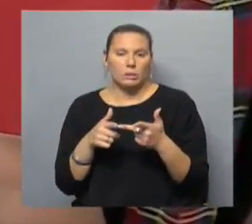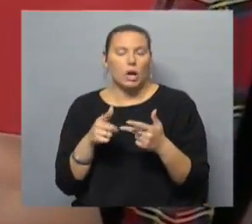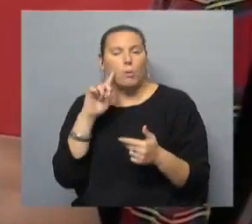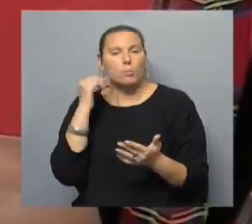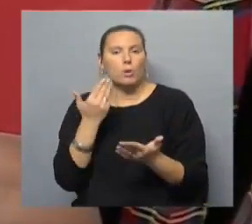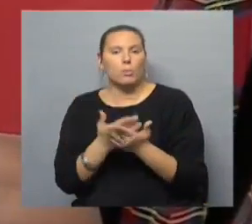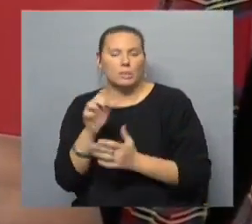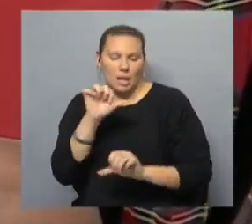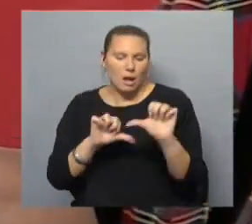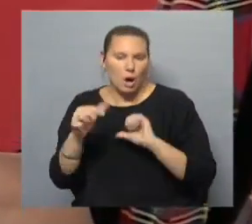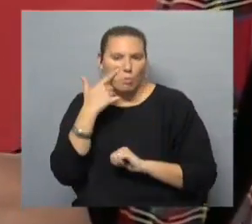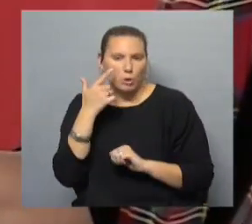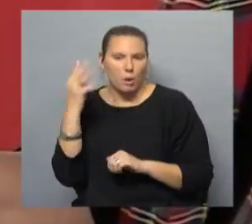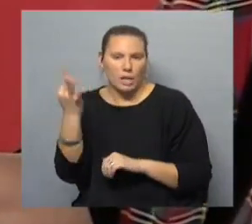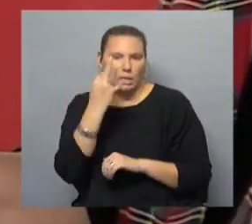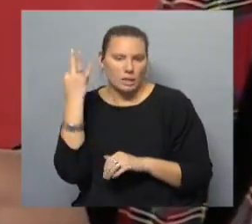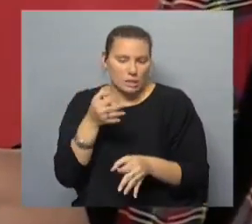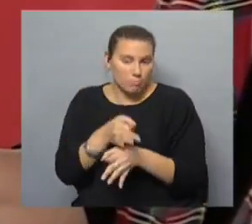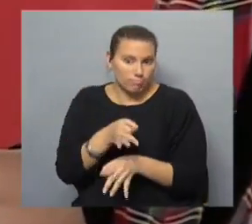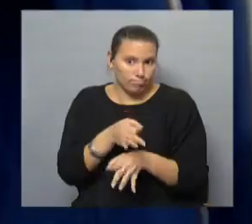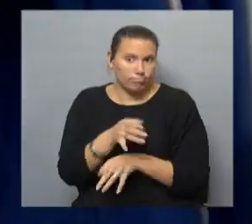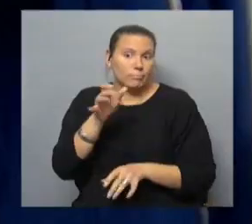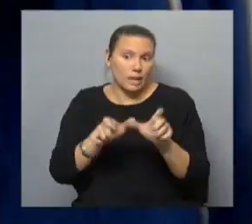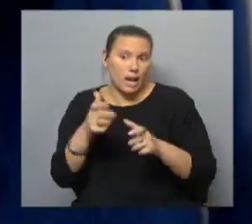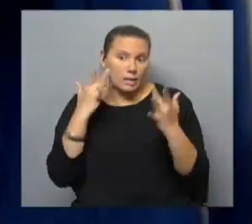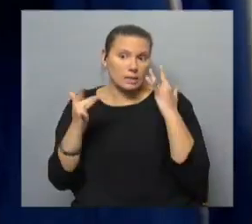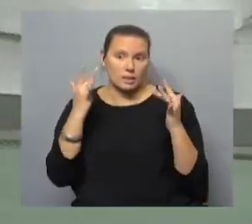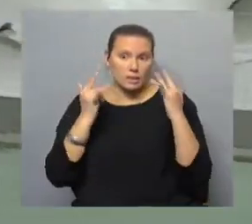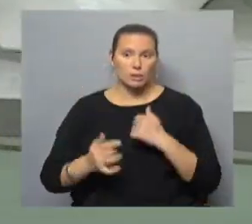propuesta de laboratorios y talleres de formación para artistas.